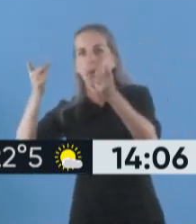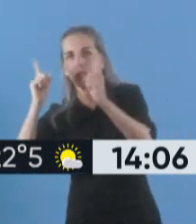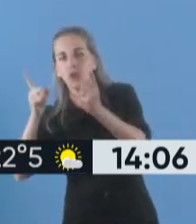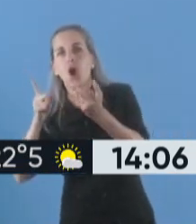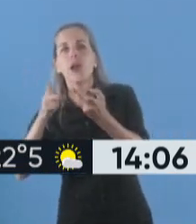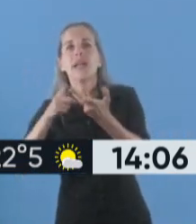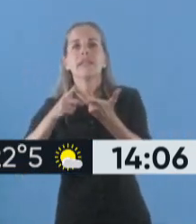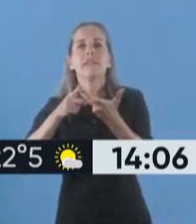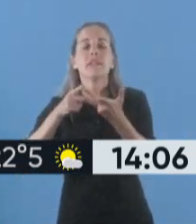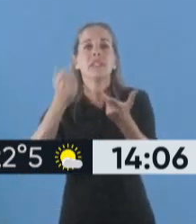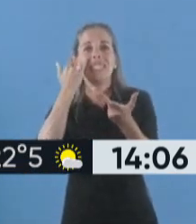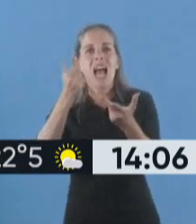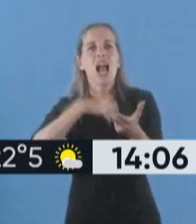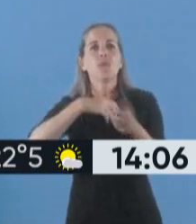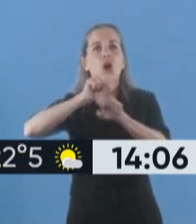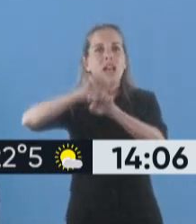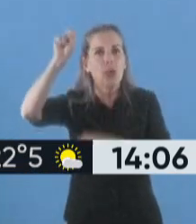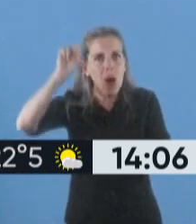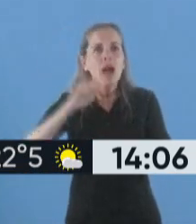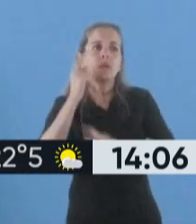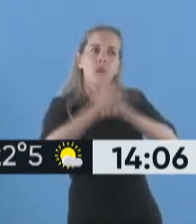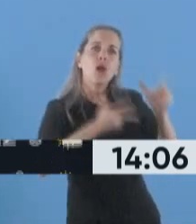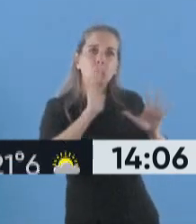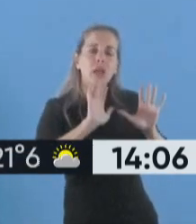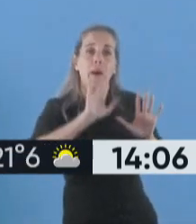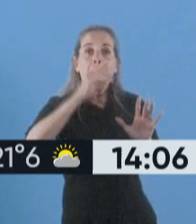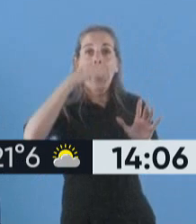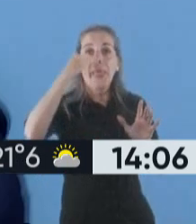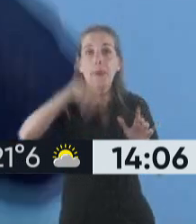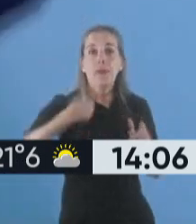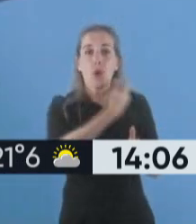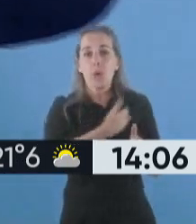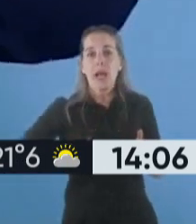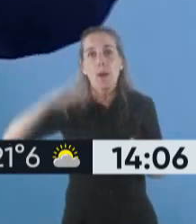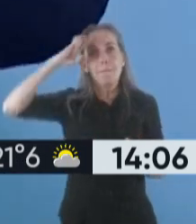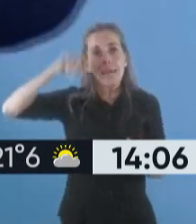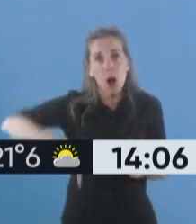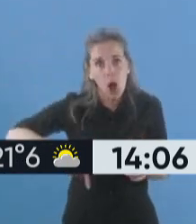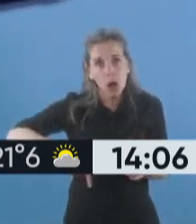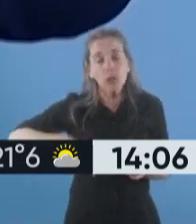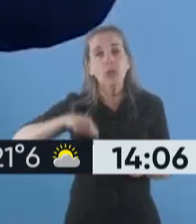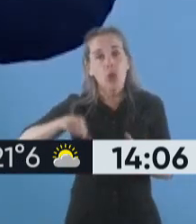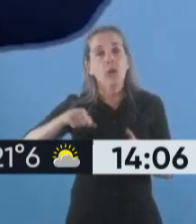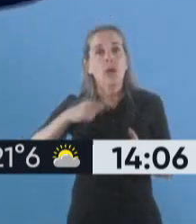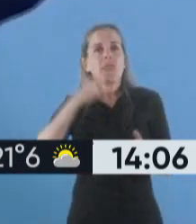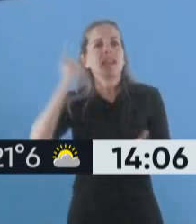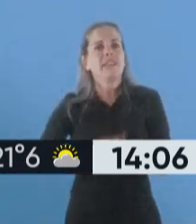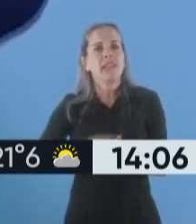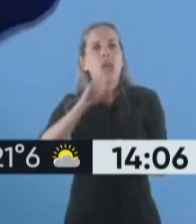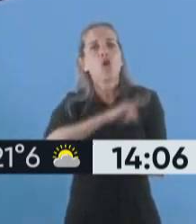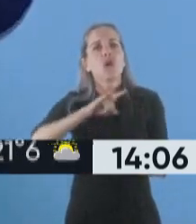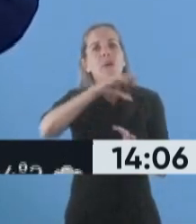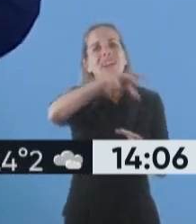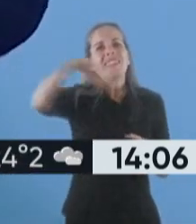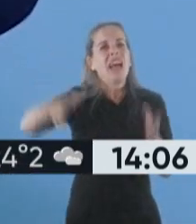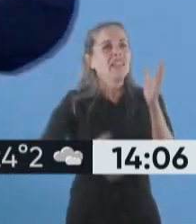y graduados, y que después vino Perón y toda esa universidad la hizo gratuita para que los hijos de los